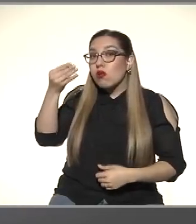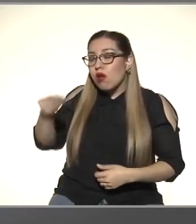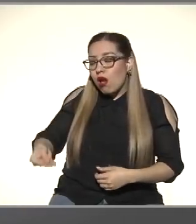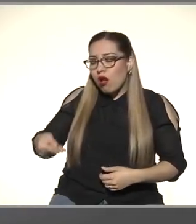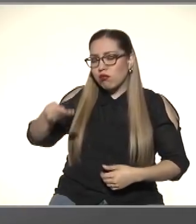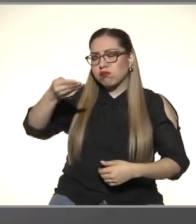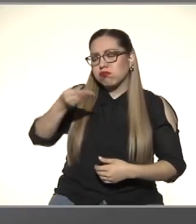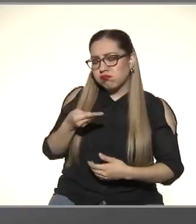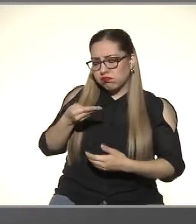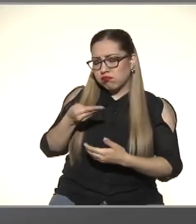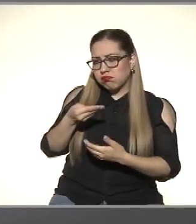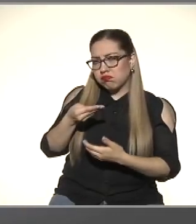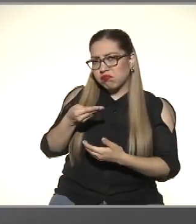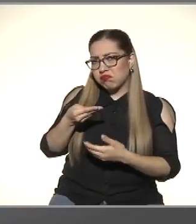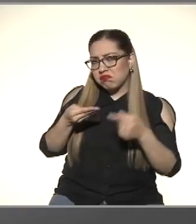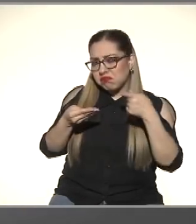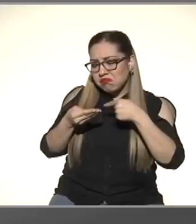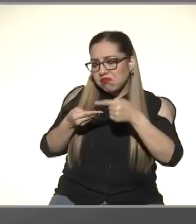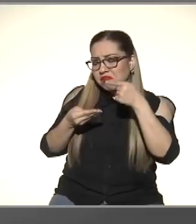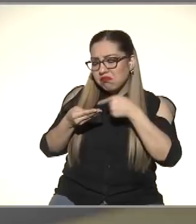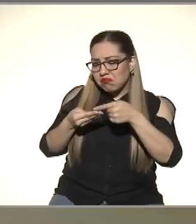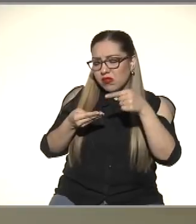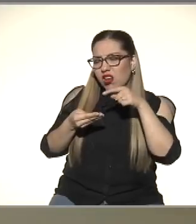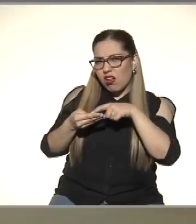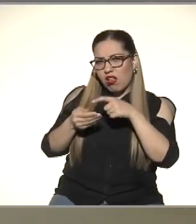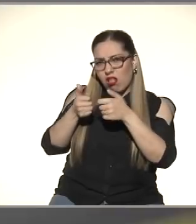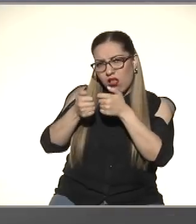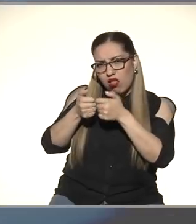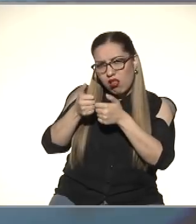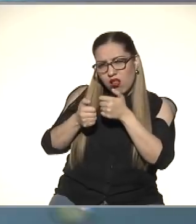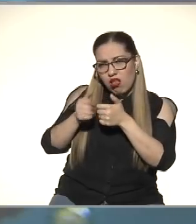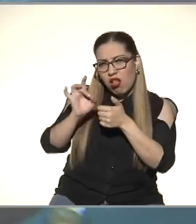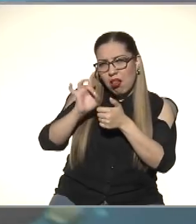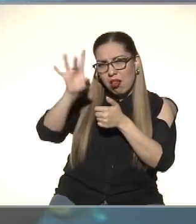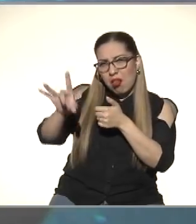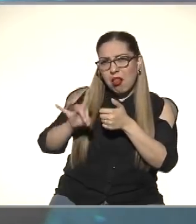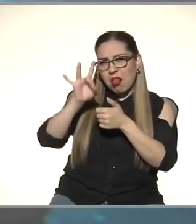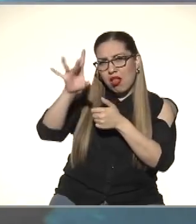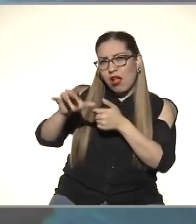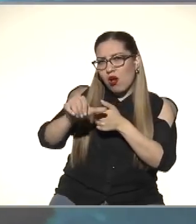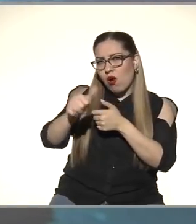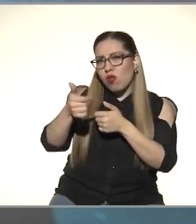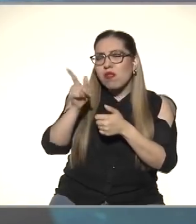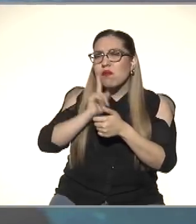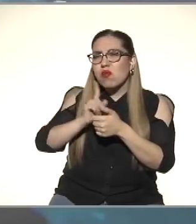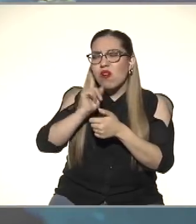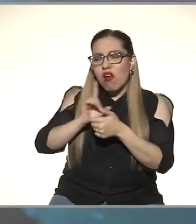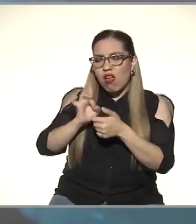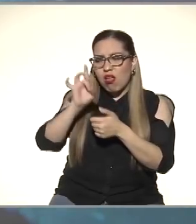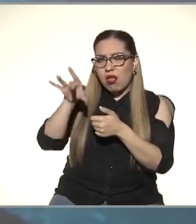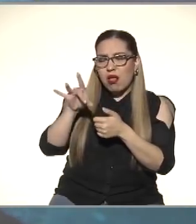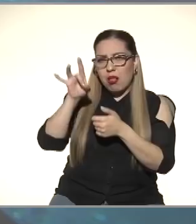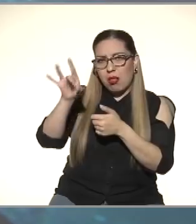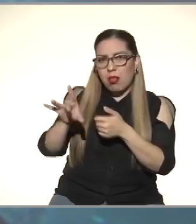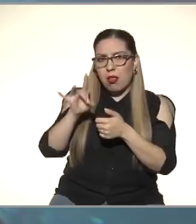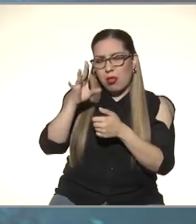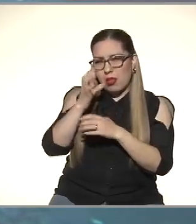encontré pues cosas escritas íntimas con una persona y